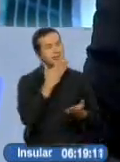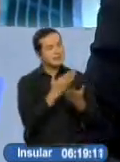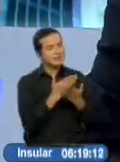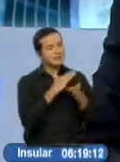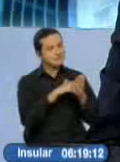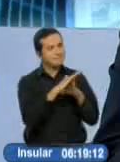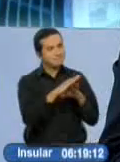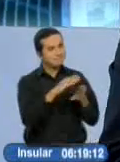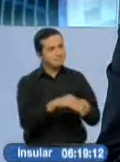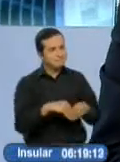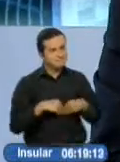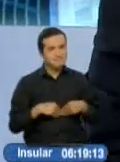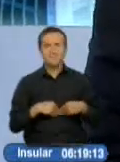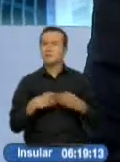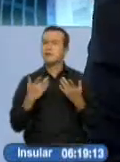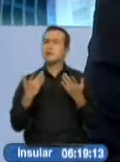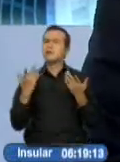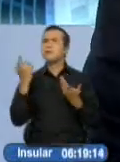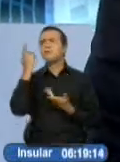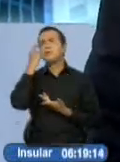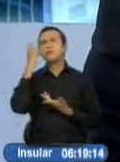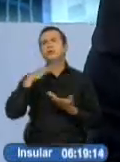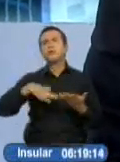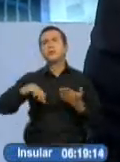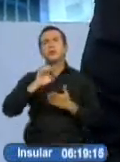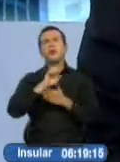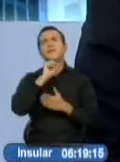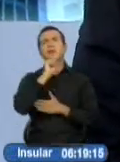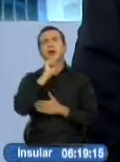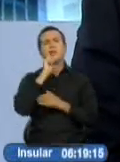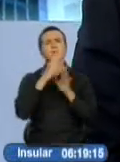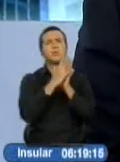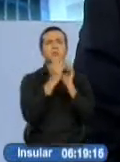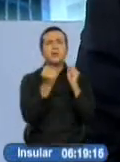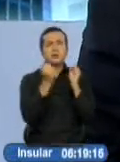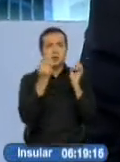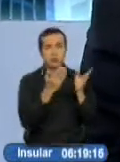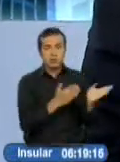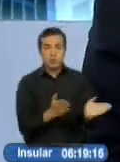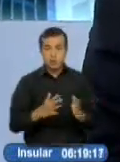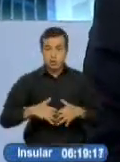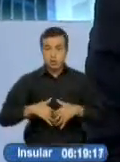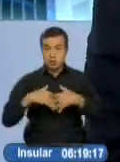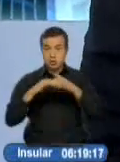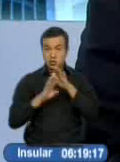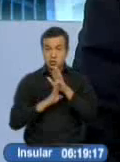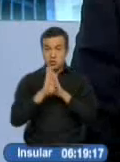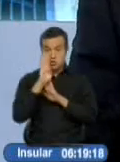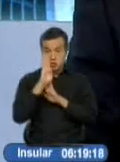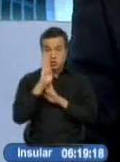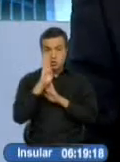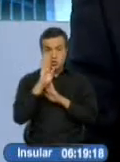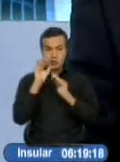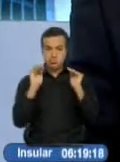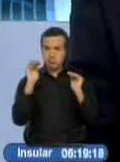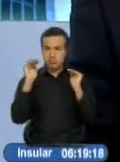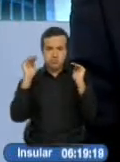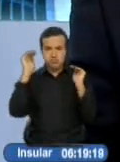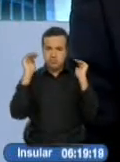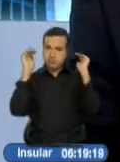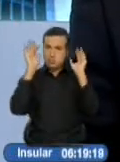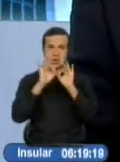nuestra invitación. Daría la impresión que en el Ecuador a veces no entendemos que la manera también de crecer es con un crecimiento